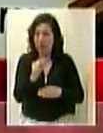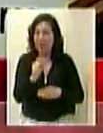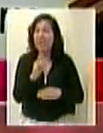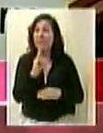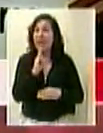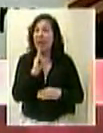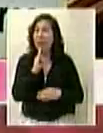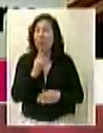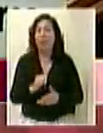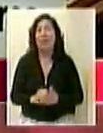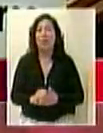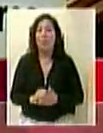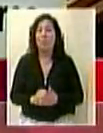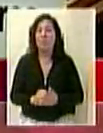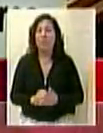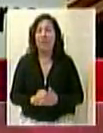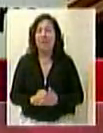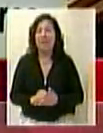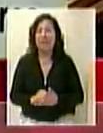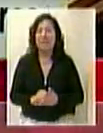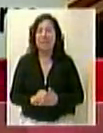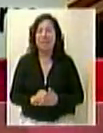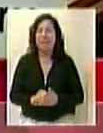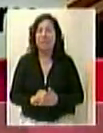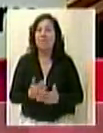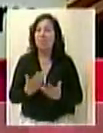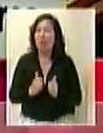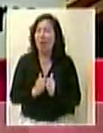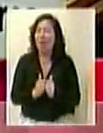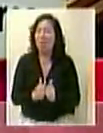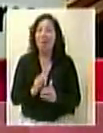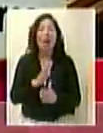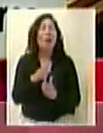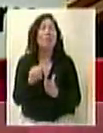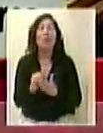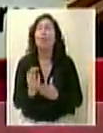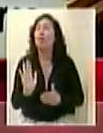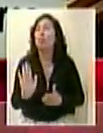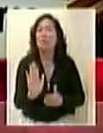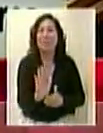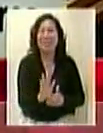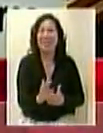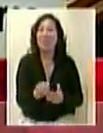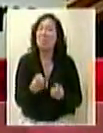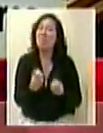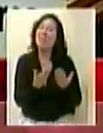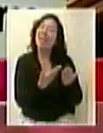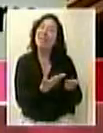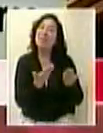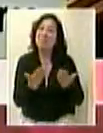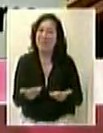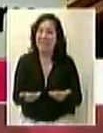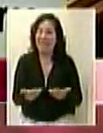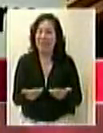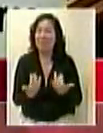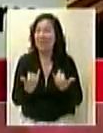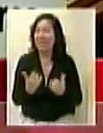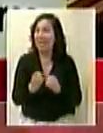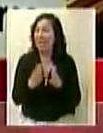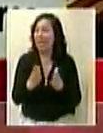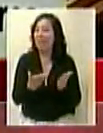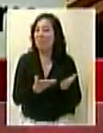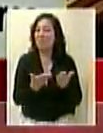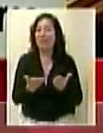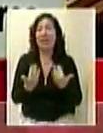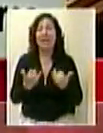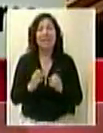Estados Unidos, Roslyn, gracias por acompañarnos, y a todos ustedes, veo muchos invitados que han venido a esta gran